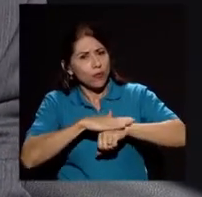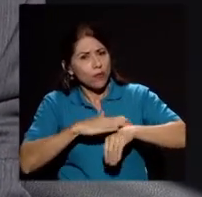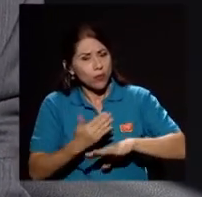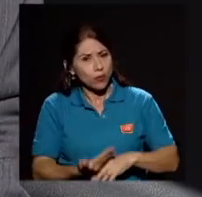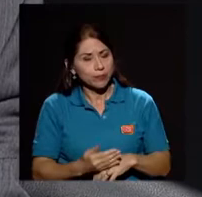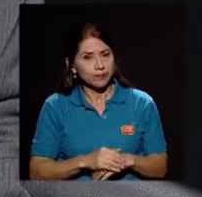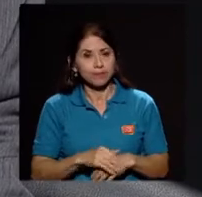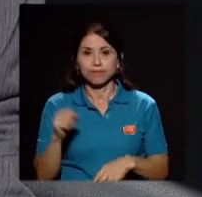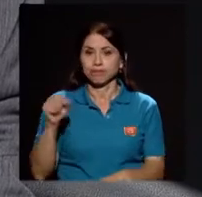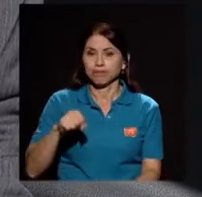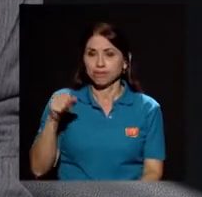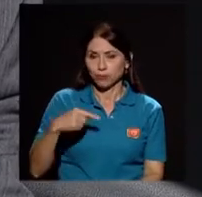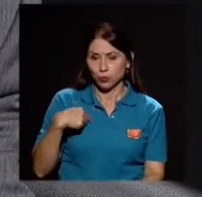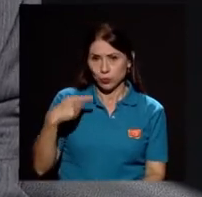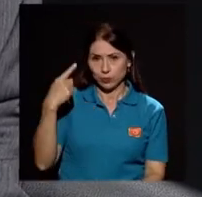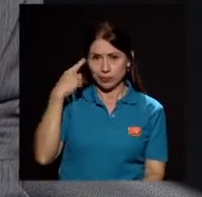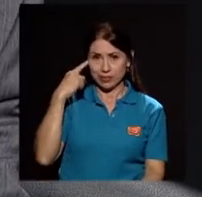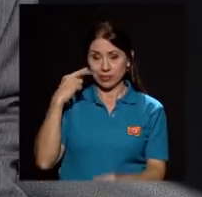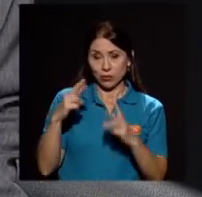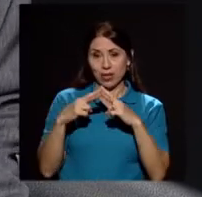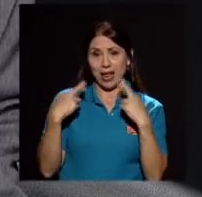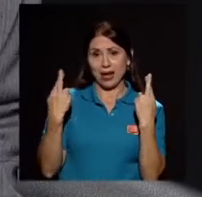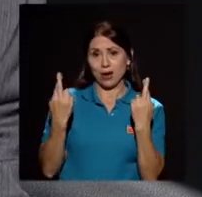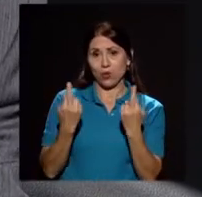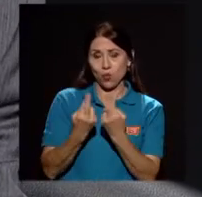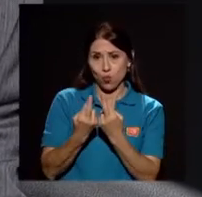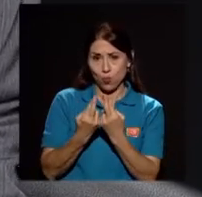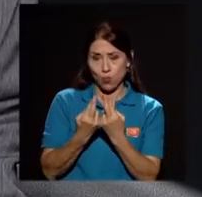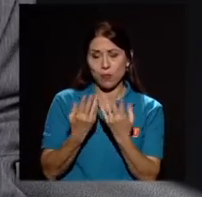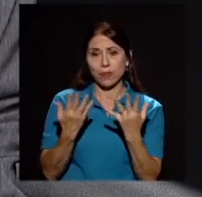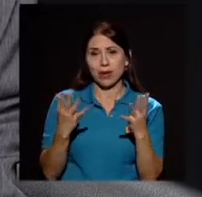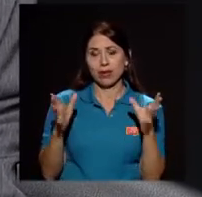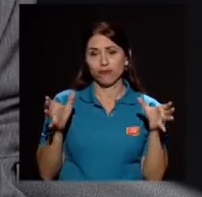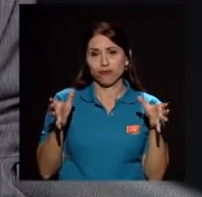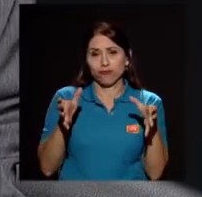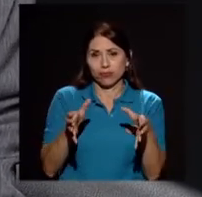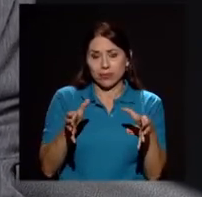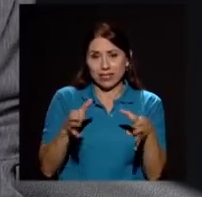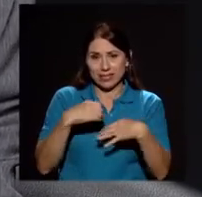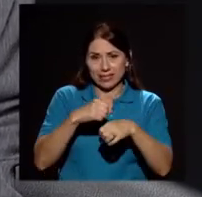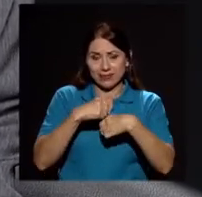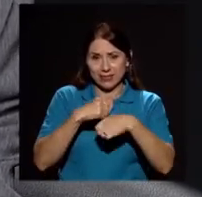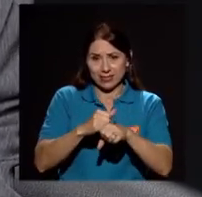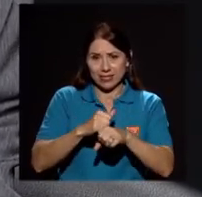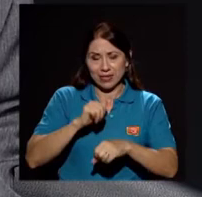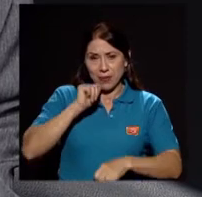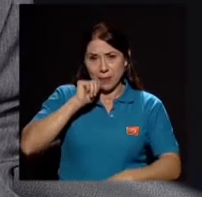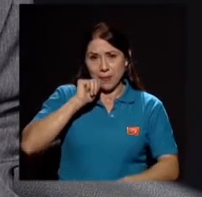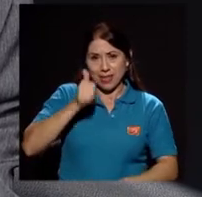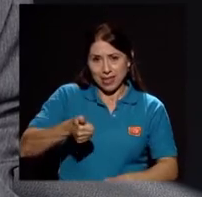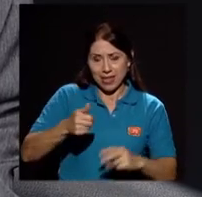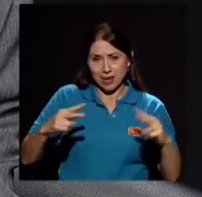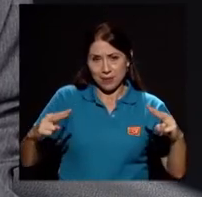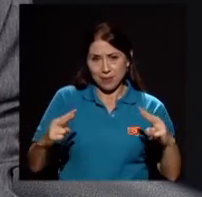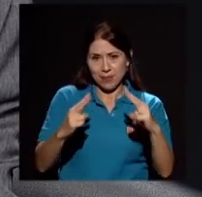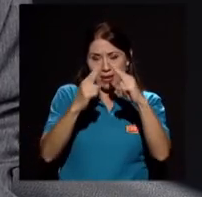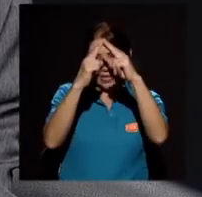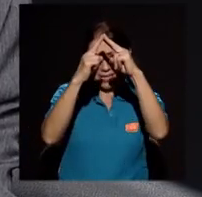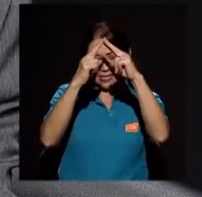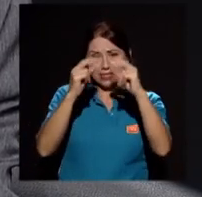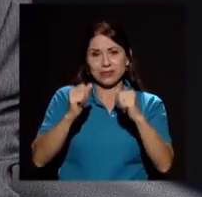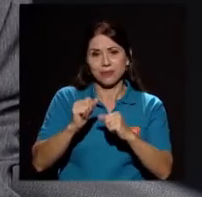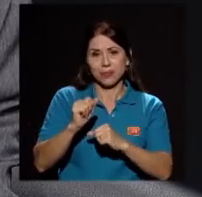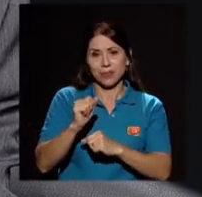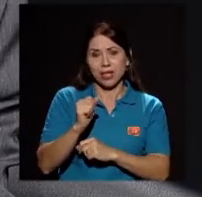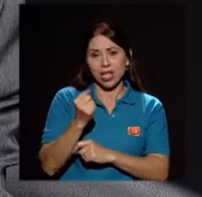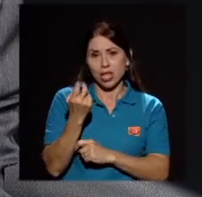la cumbre que va a tener lugar mañana en parís el 12 de